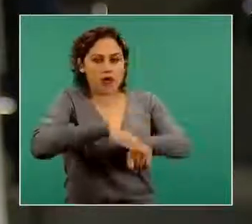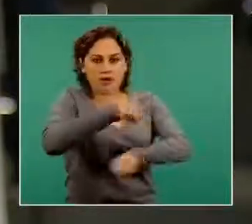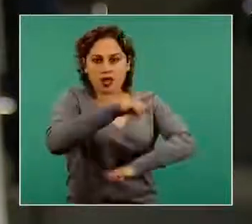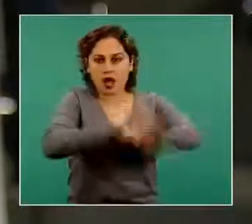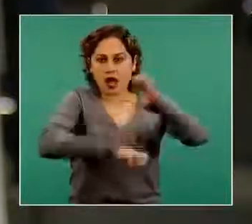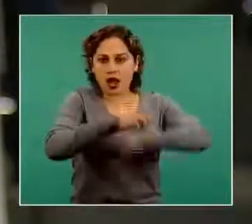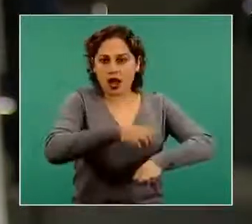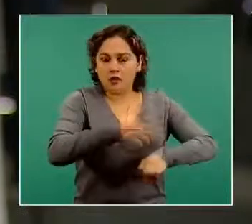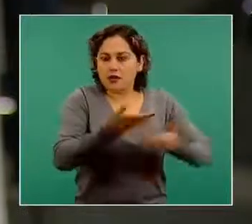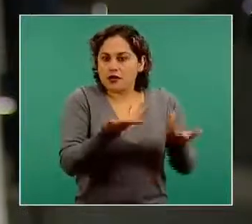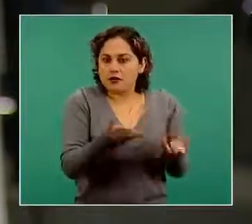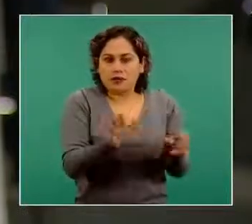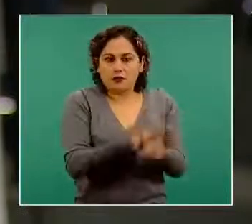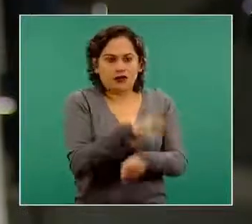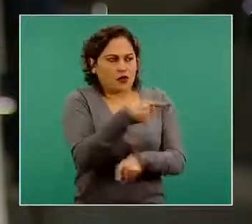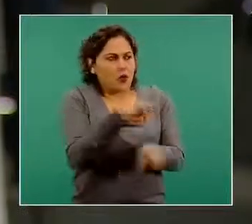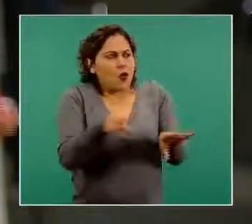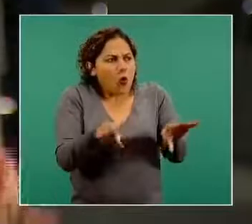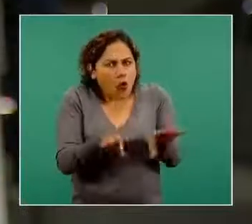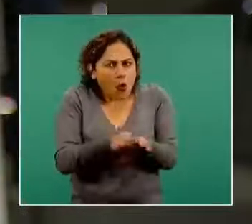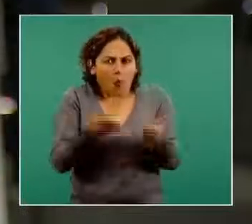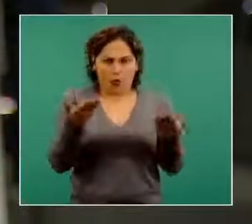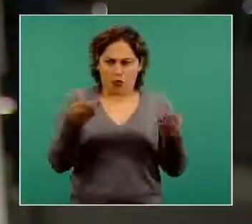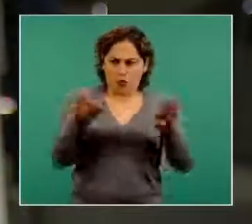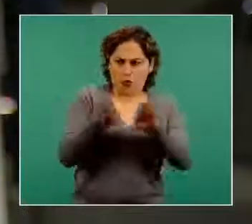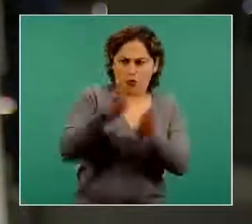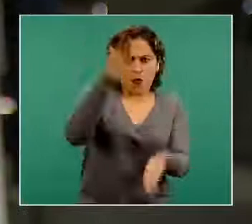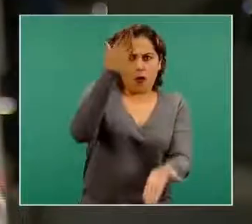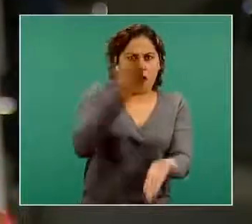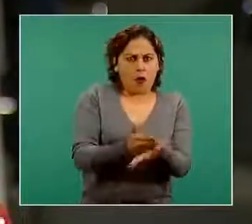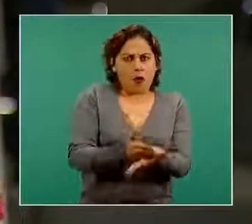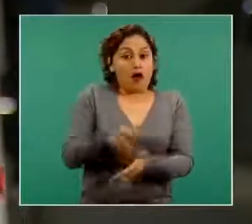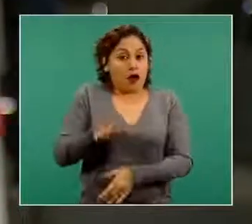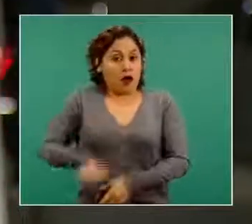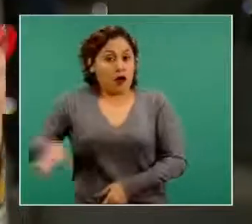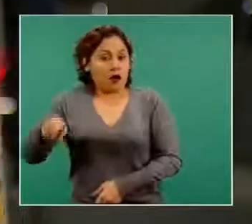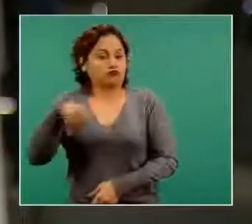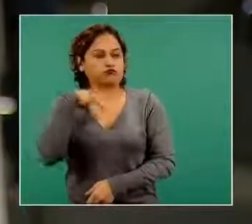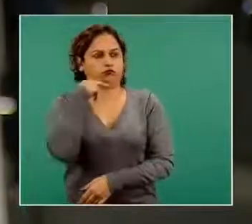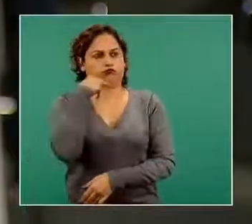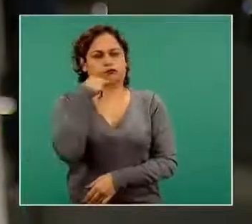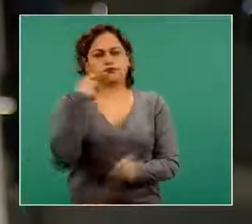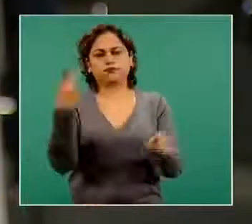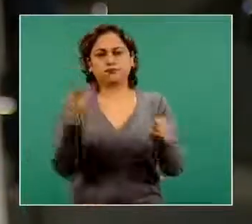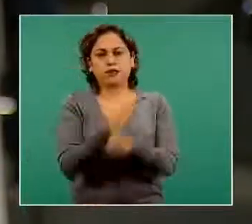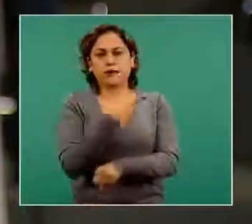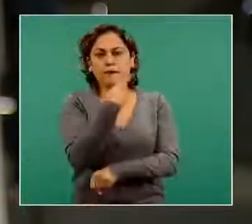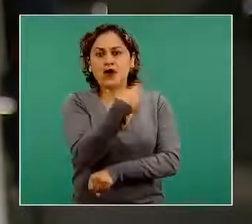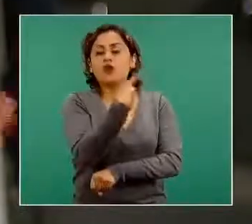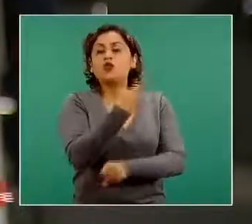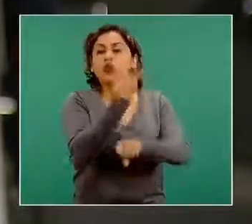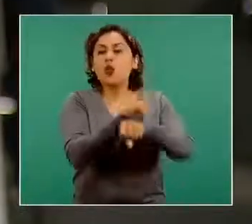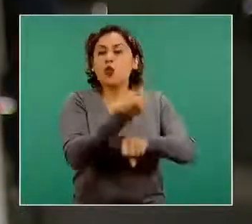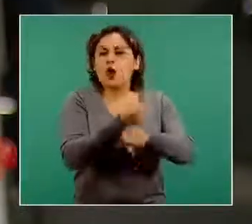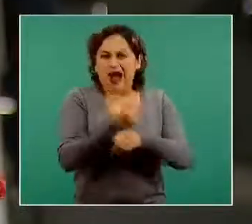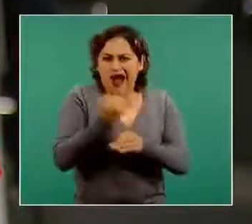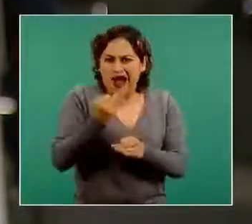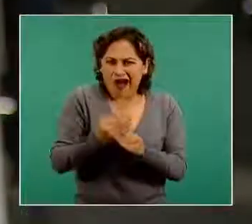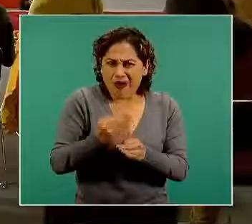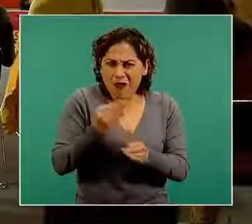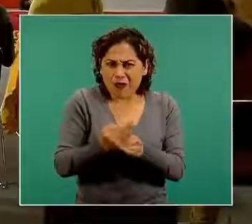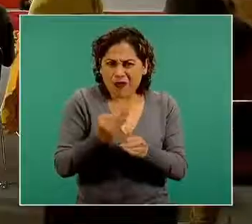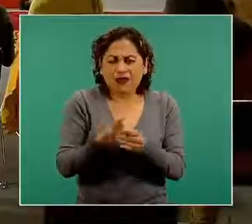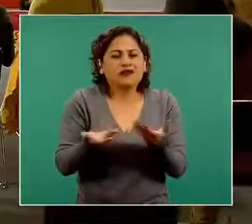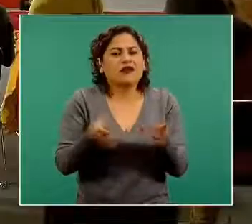ajustes que está haciendo su planta, porque para ellos sí les resulta preocupante que estén haciendo estos ajustes justo en el momento de la